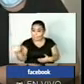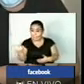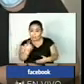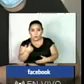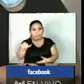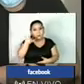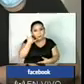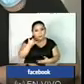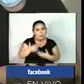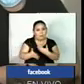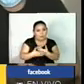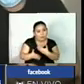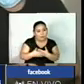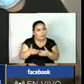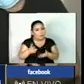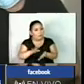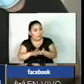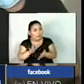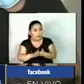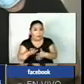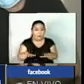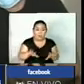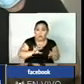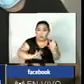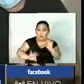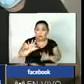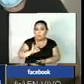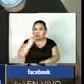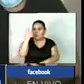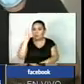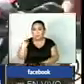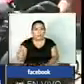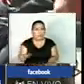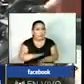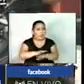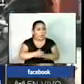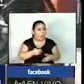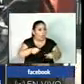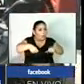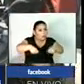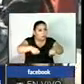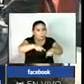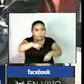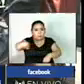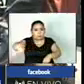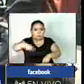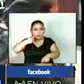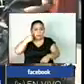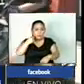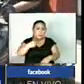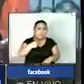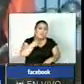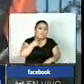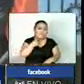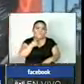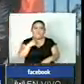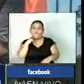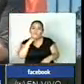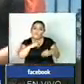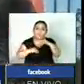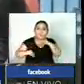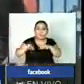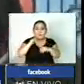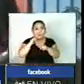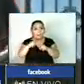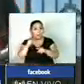comprando nos siguieran viendo incluso hubo días de que no hubo ninguna entrega el negocio se frustró pero el destino les